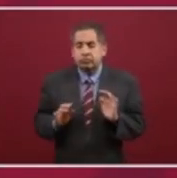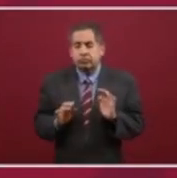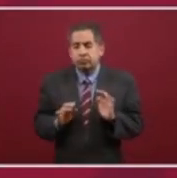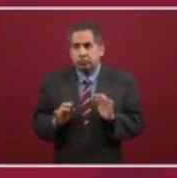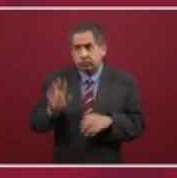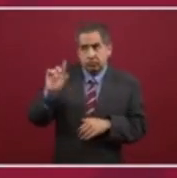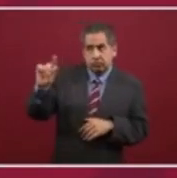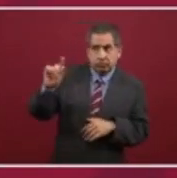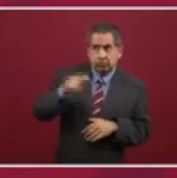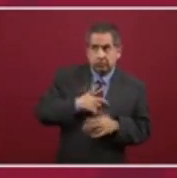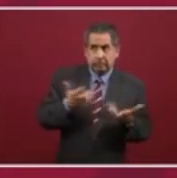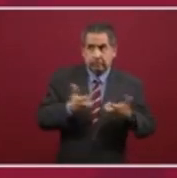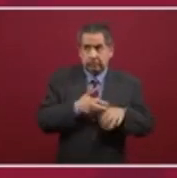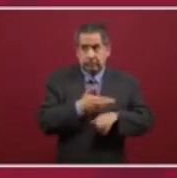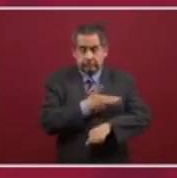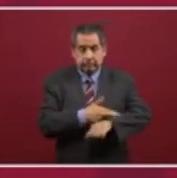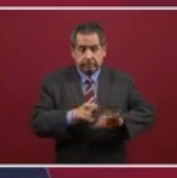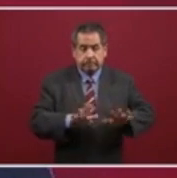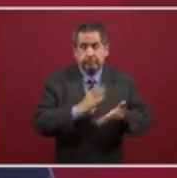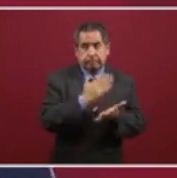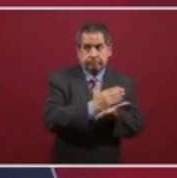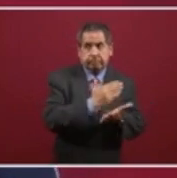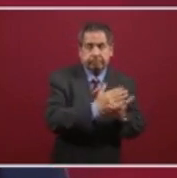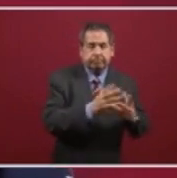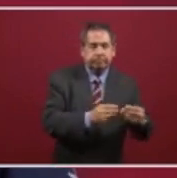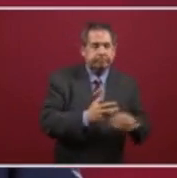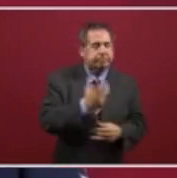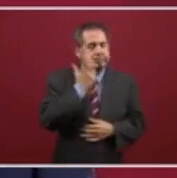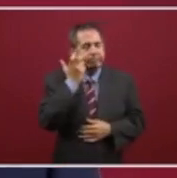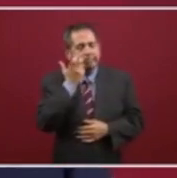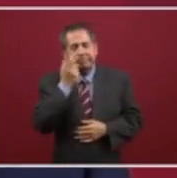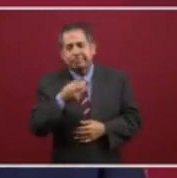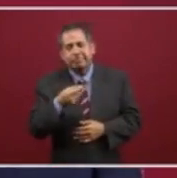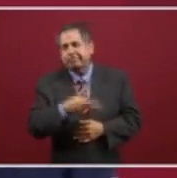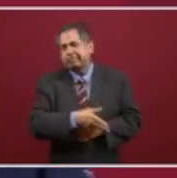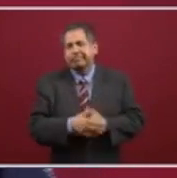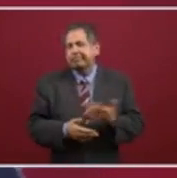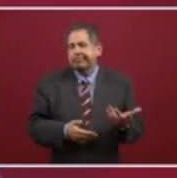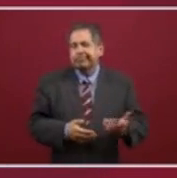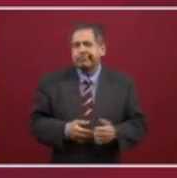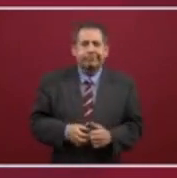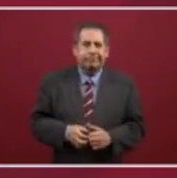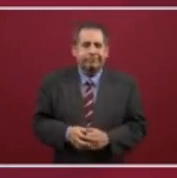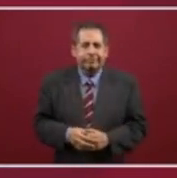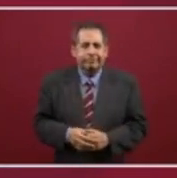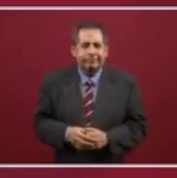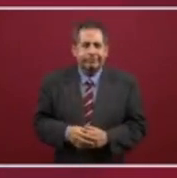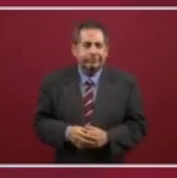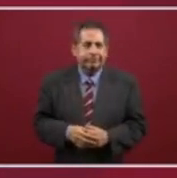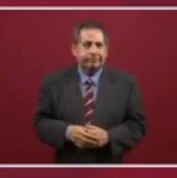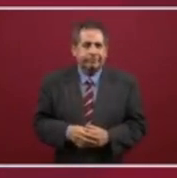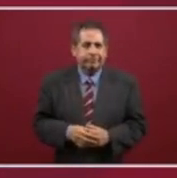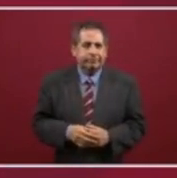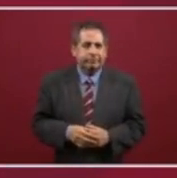todo lo posible para evitarlo.